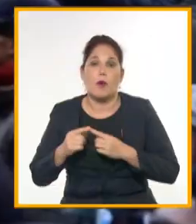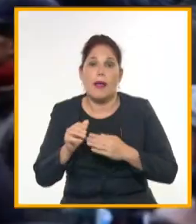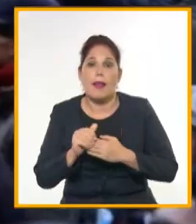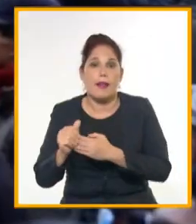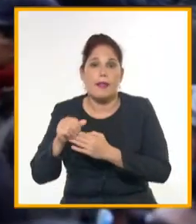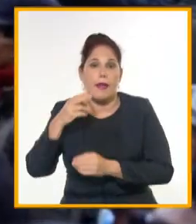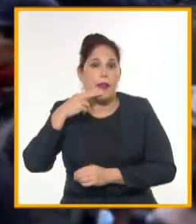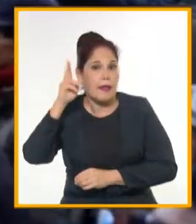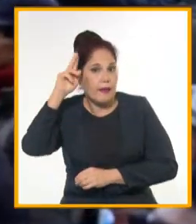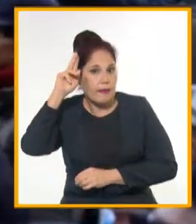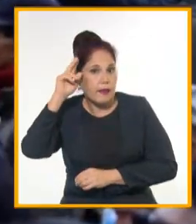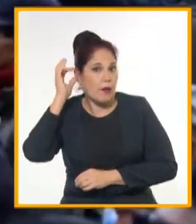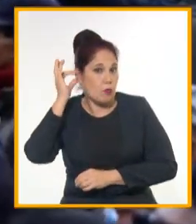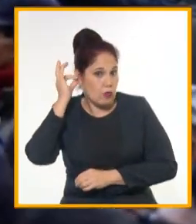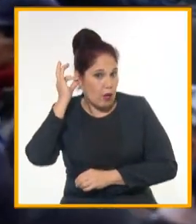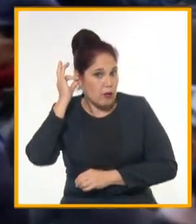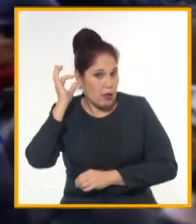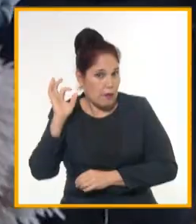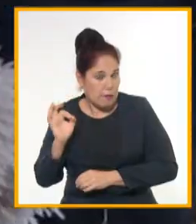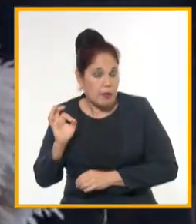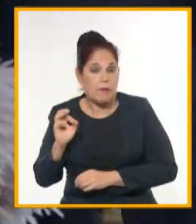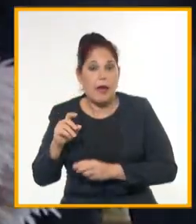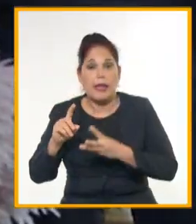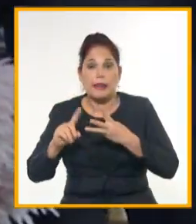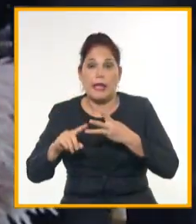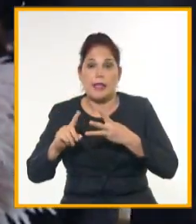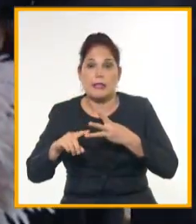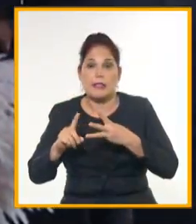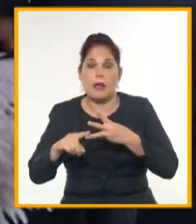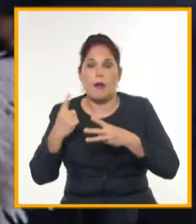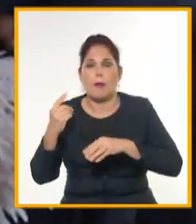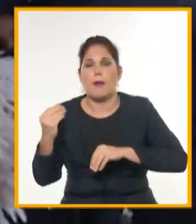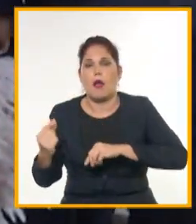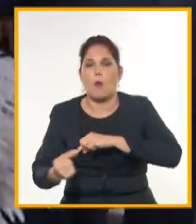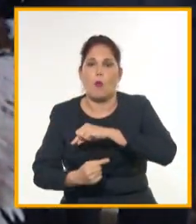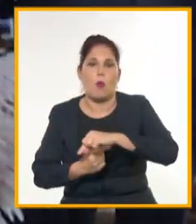indígena, Leonidas Sisa, quedó tercero en la primera vuelta con